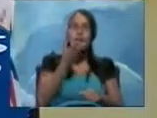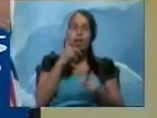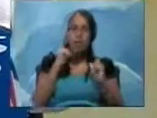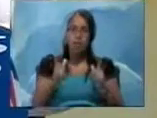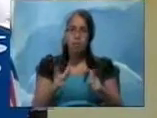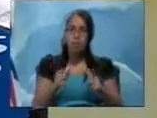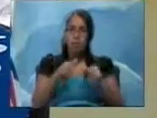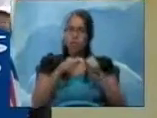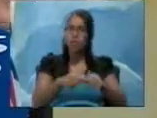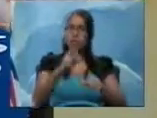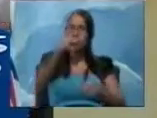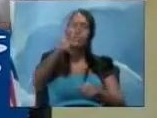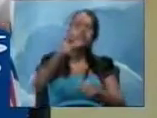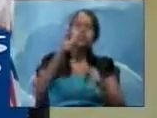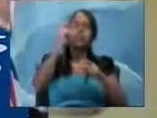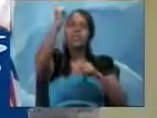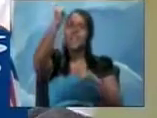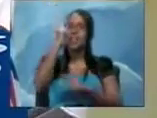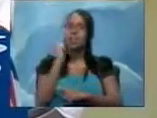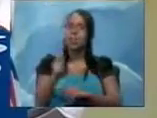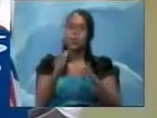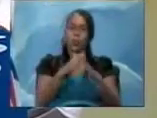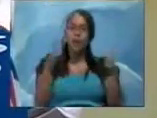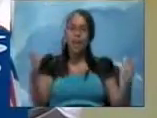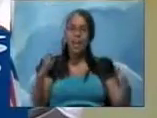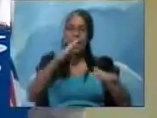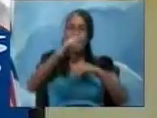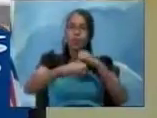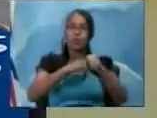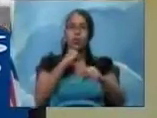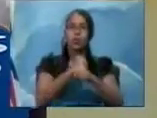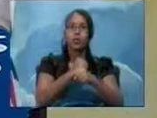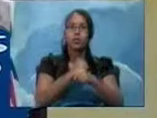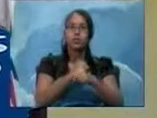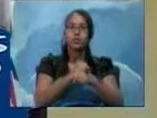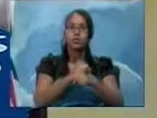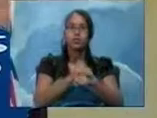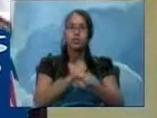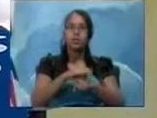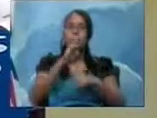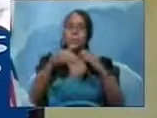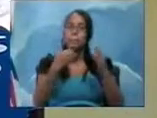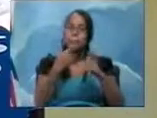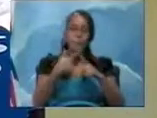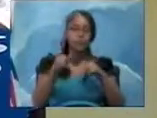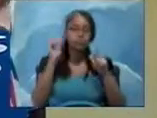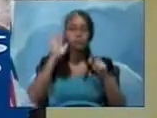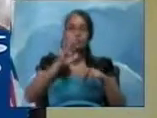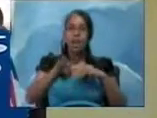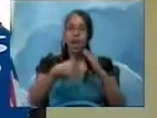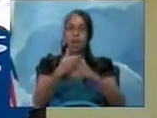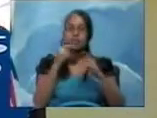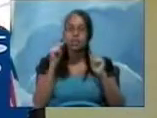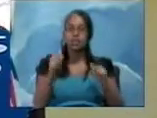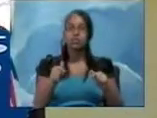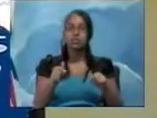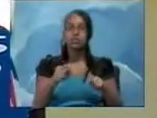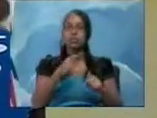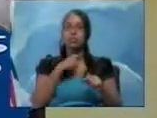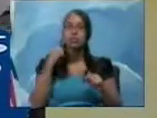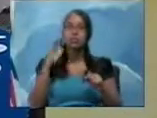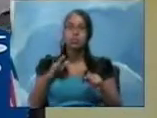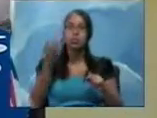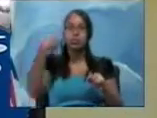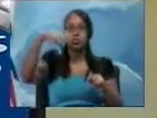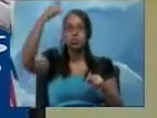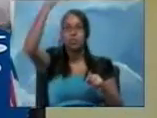testimonio quedó una gran obra pero hasta allí murió el rey David